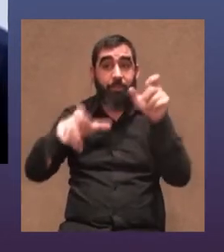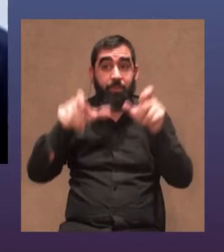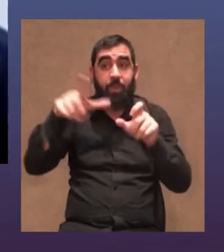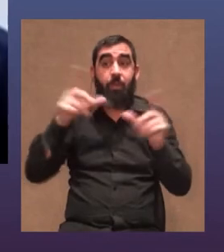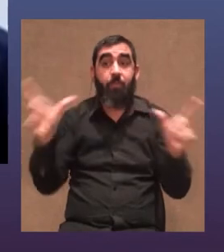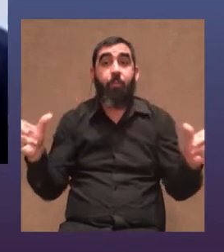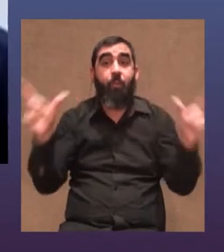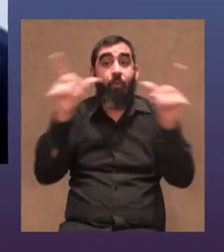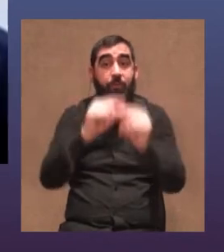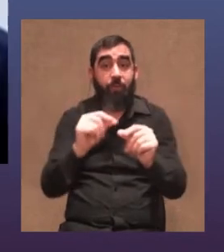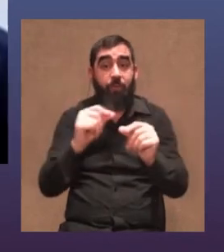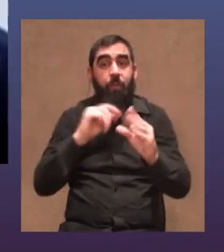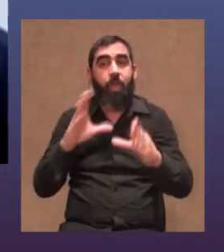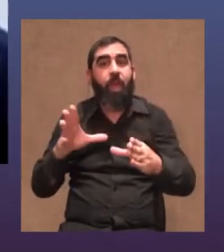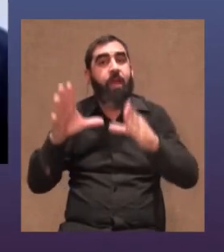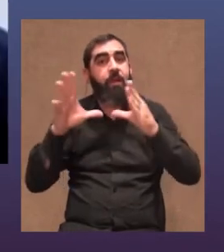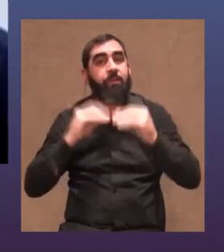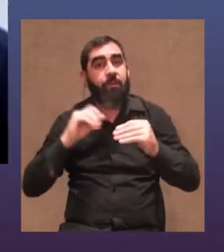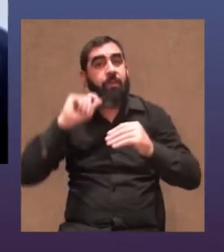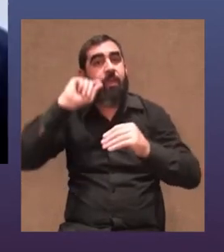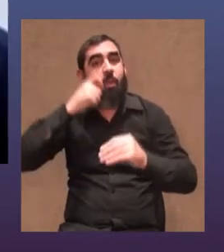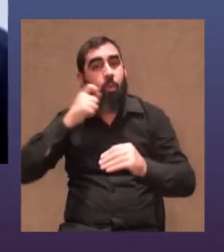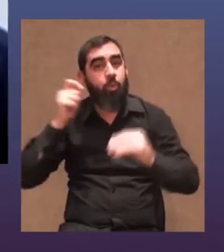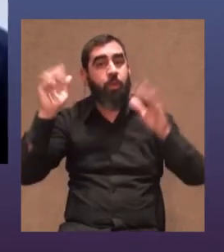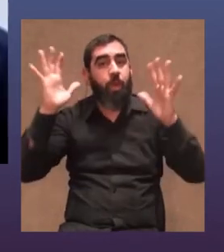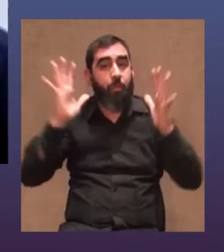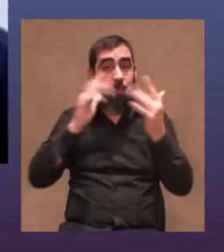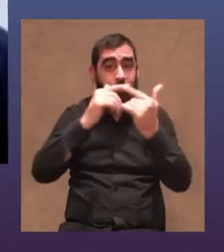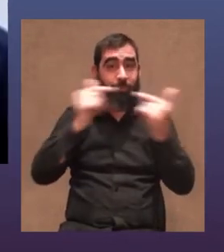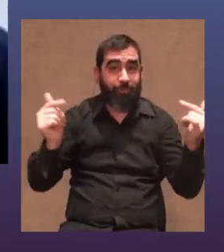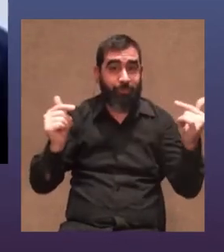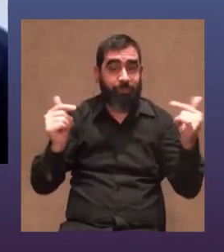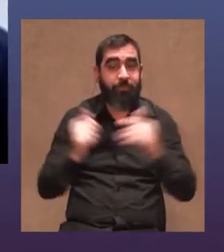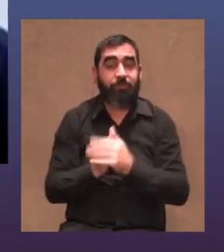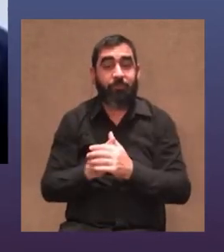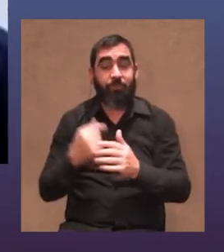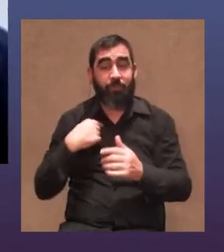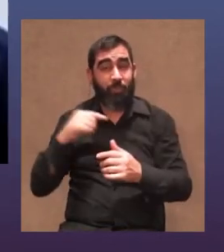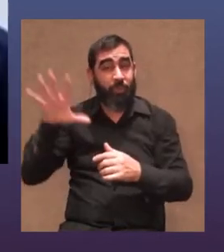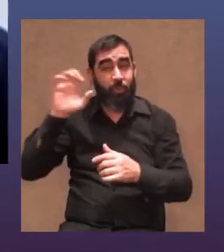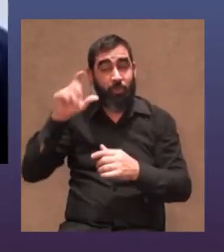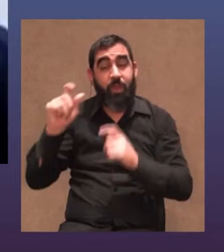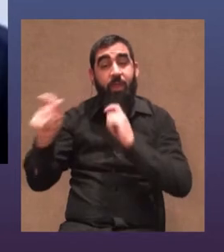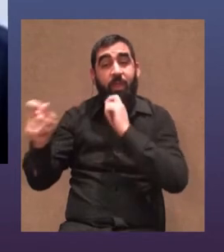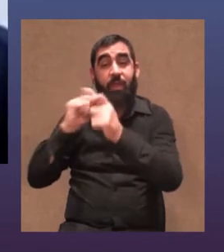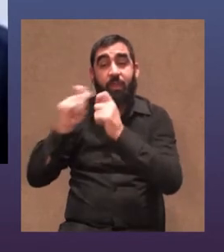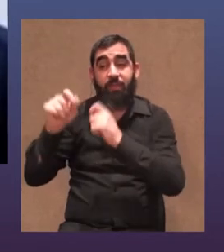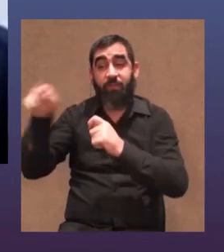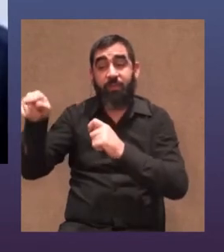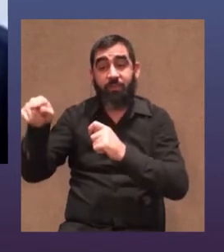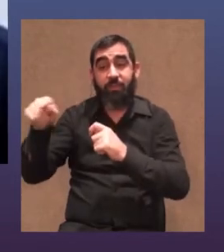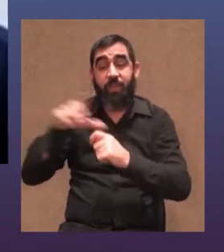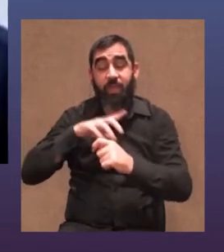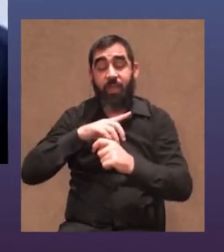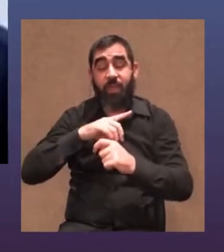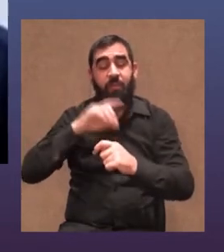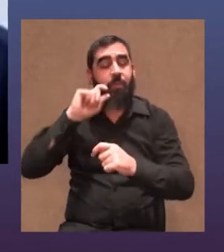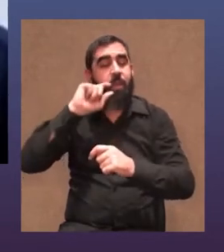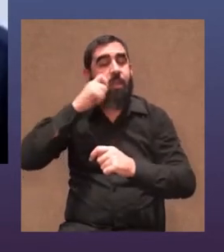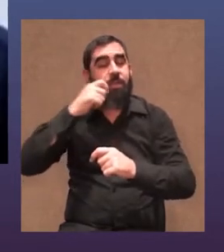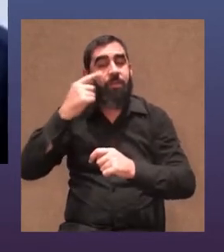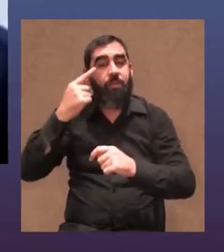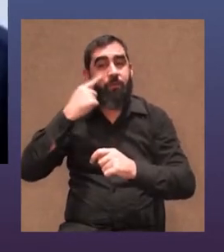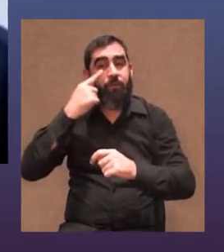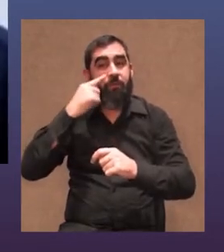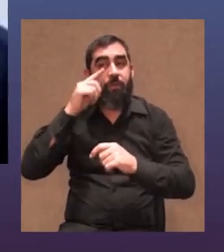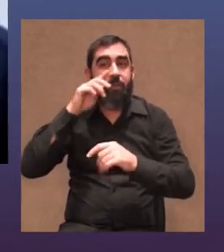obra porque lo recibe. Entonces, como escuchaba Daniel en una entrevista, que es es un acontecimiento vivir una, ser